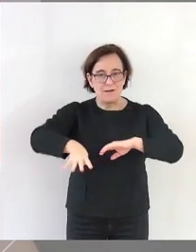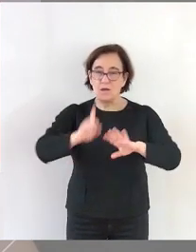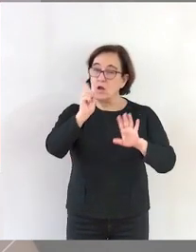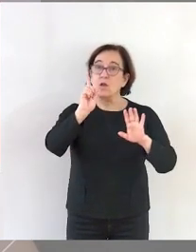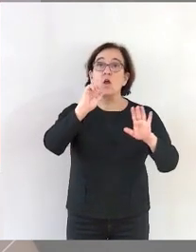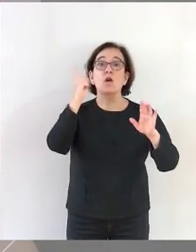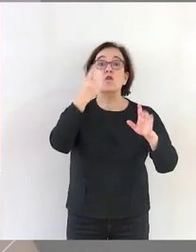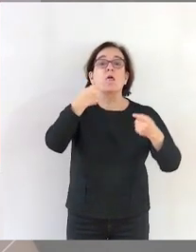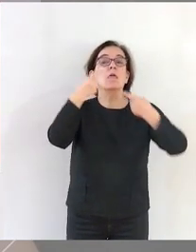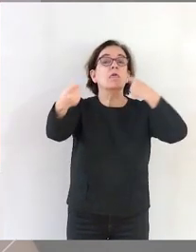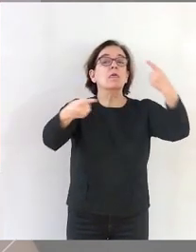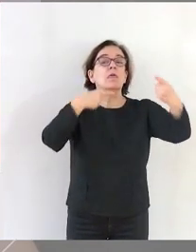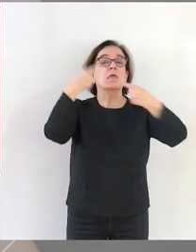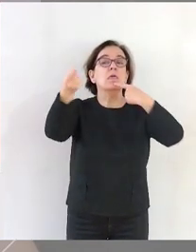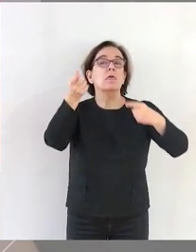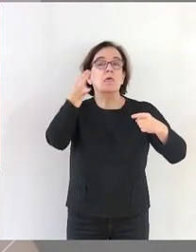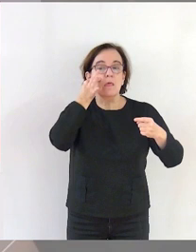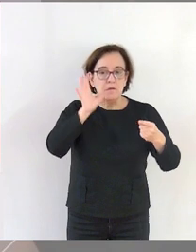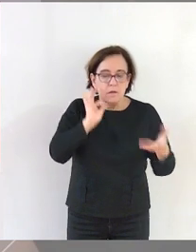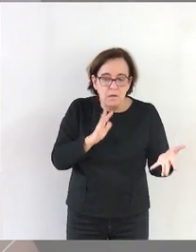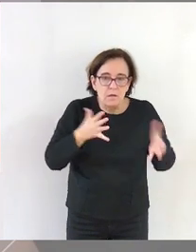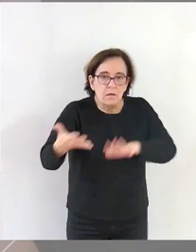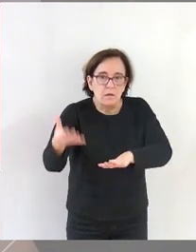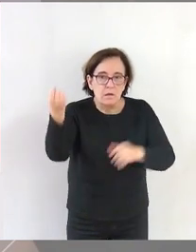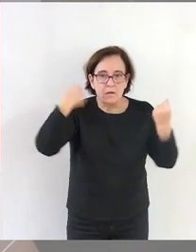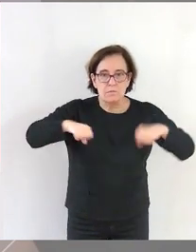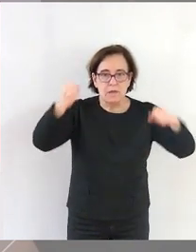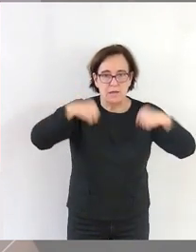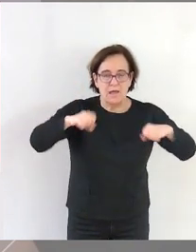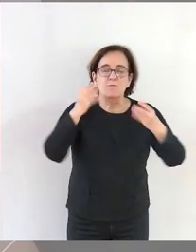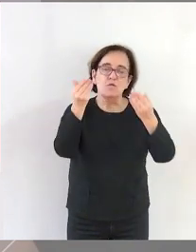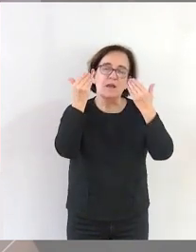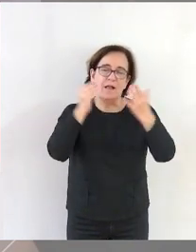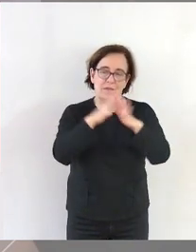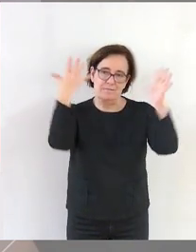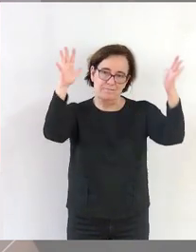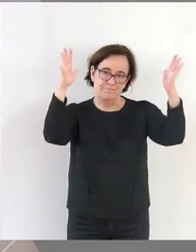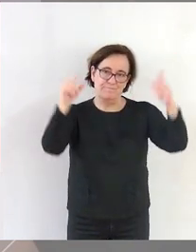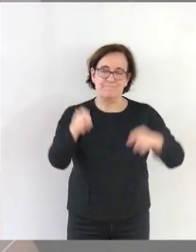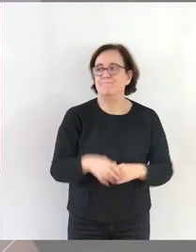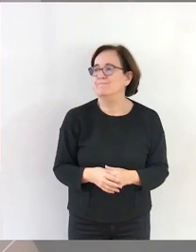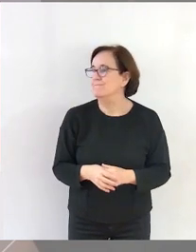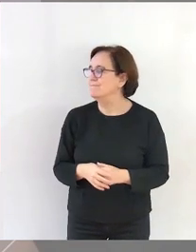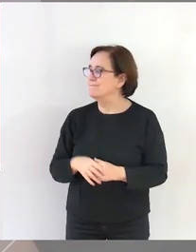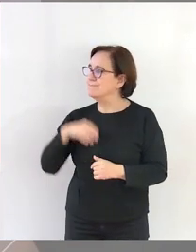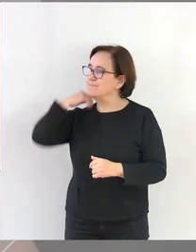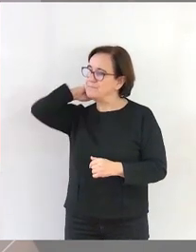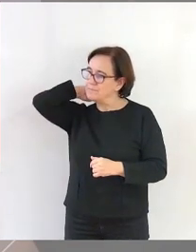quedemos solo en las palabras y aquí en el diálogo sino que que sepamos pasar a la acción Muchas gracias a ti muchas